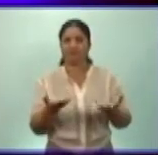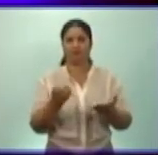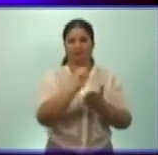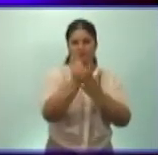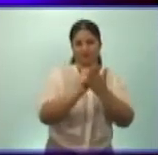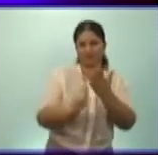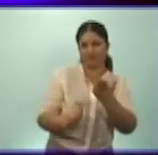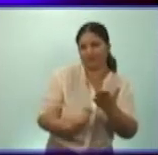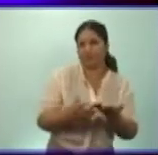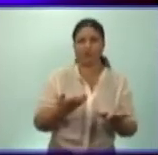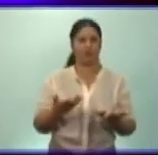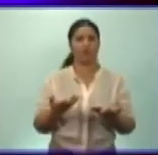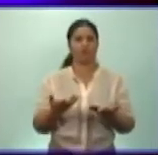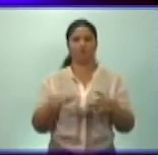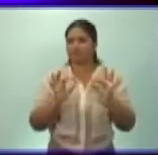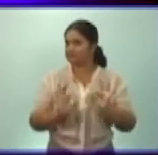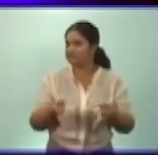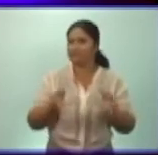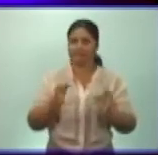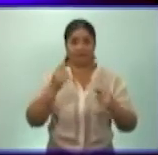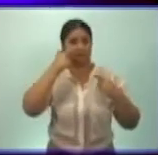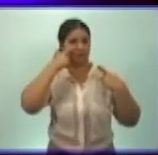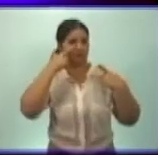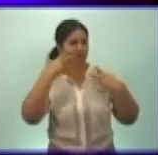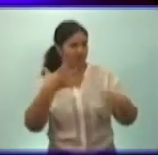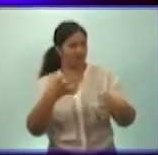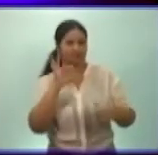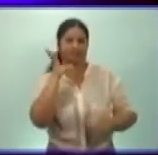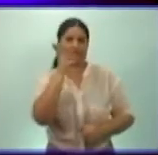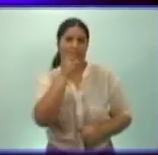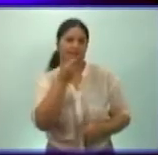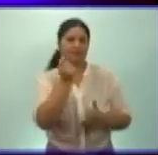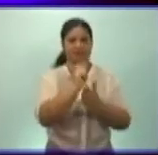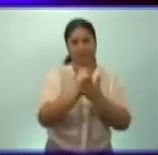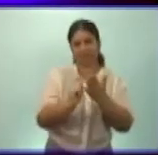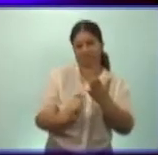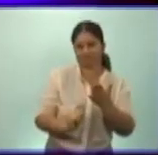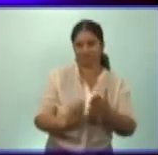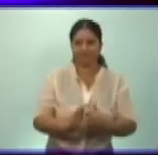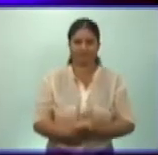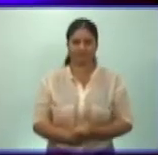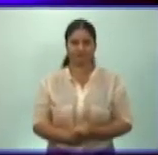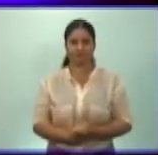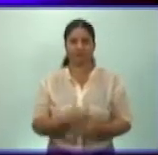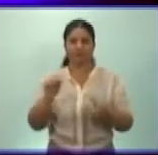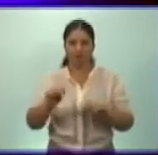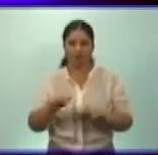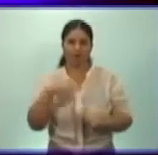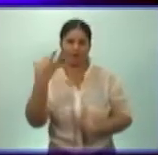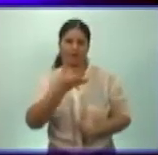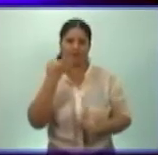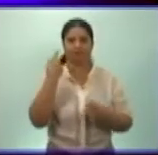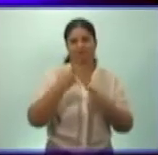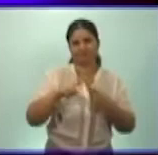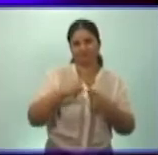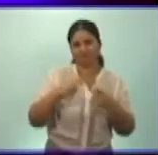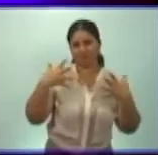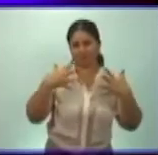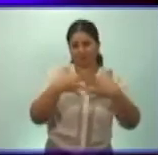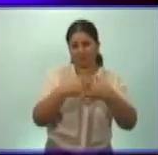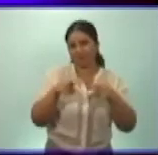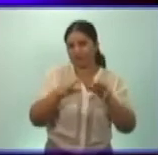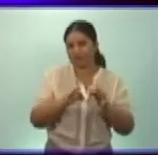teatral, además de dramaturgo. Por tanto, vamos a ampliar un poco más esta información a partir del siguiente